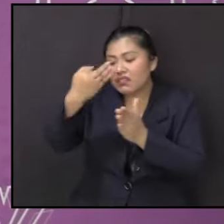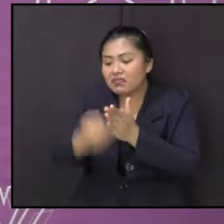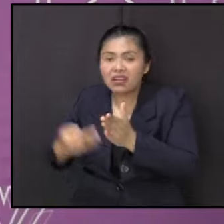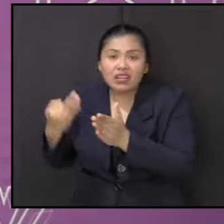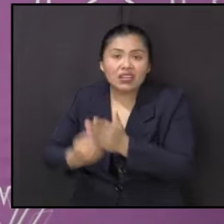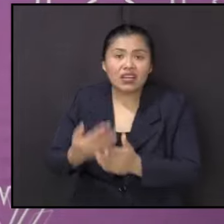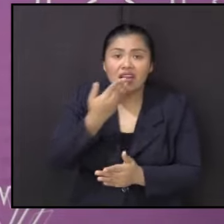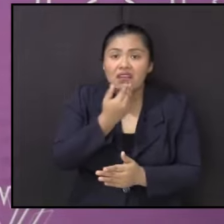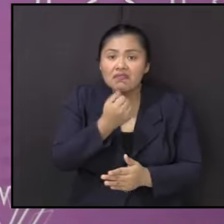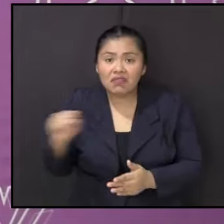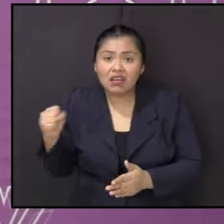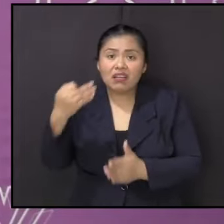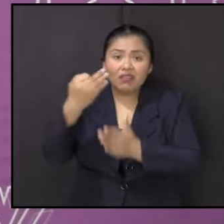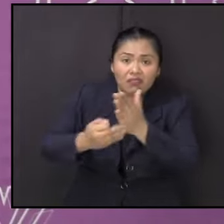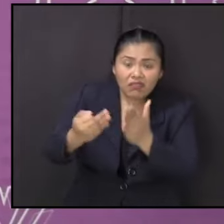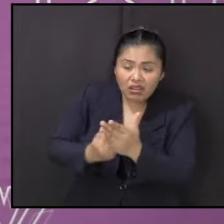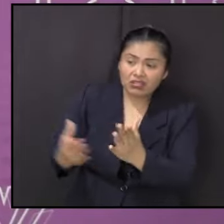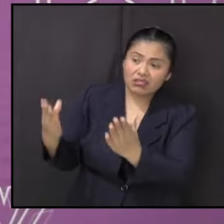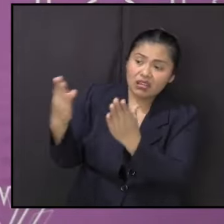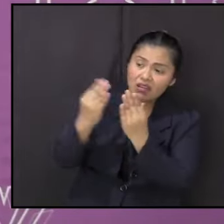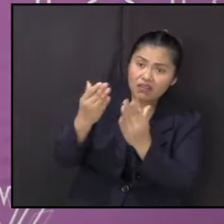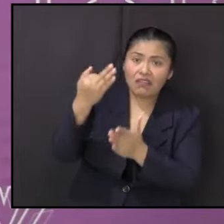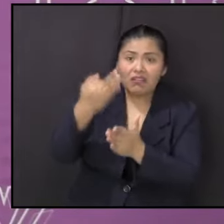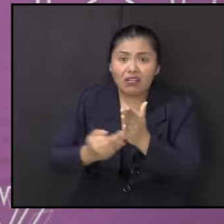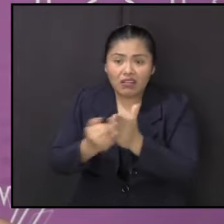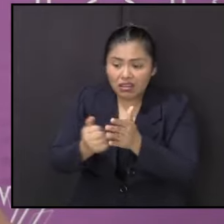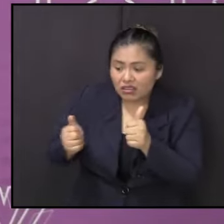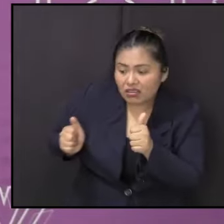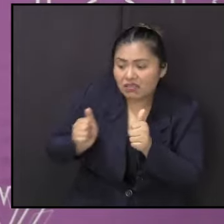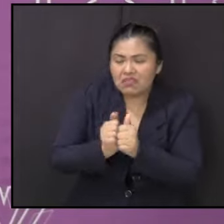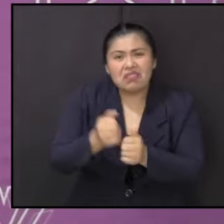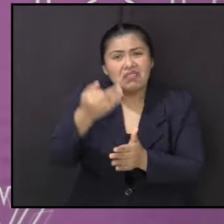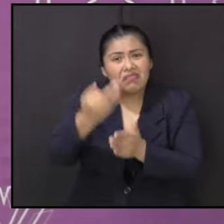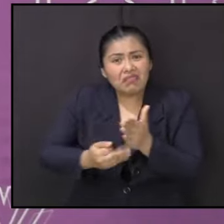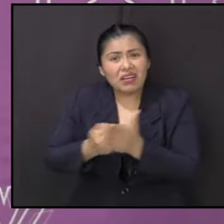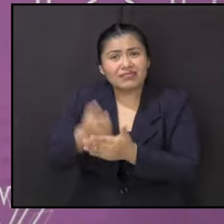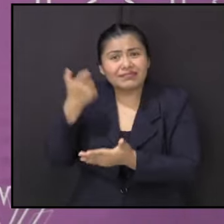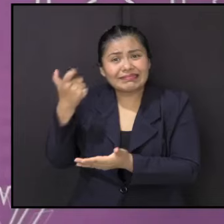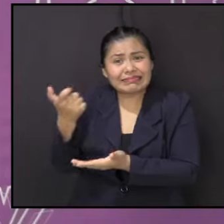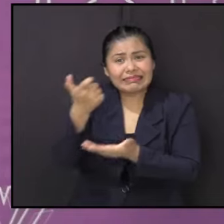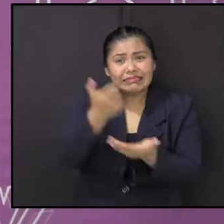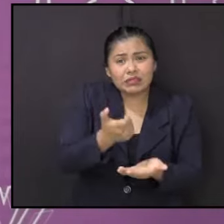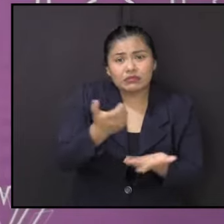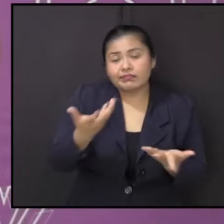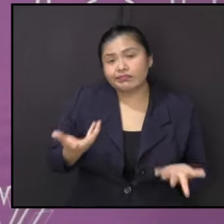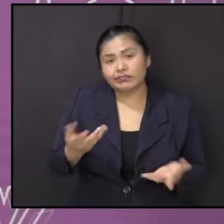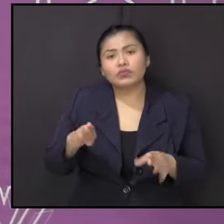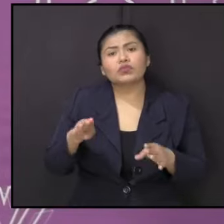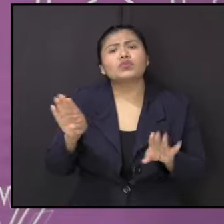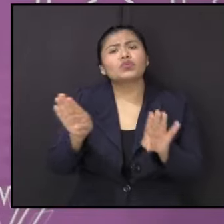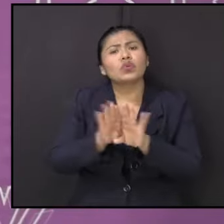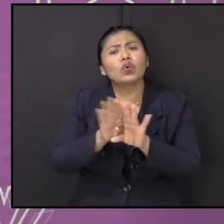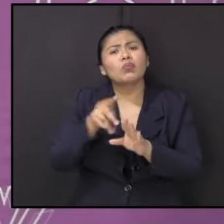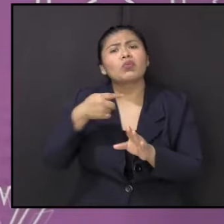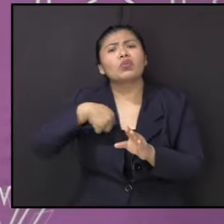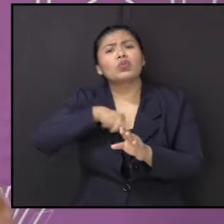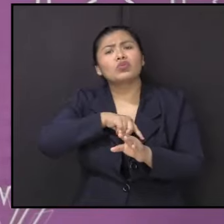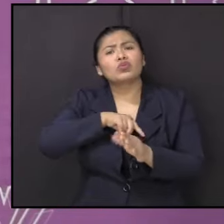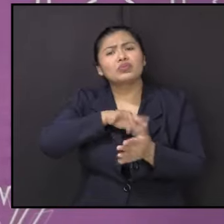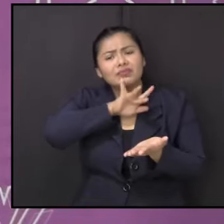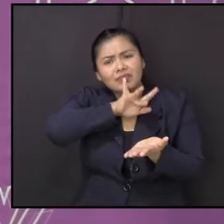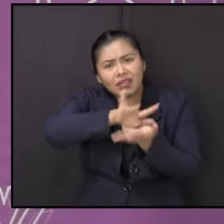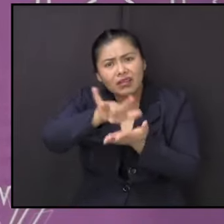nos falta mucho acompañamiento, porque nos falta mucho capital inicial o capital semilla. ¿Cómo podemos hacer este apoyo desde